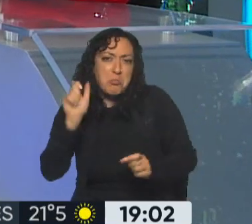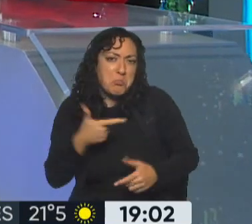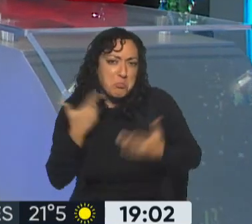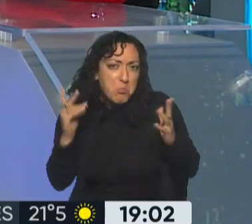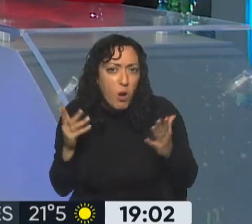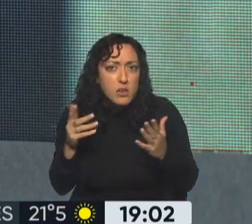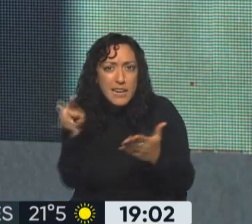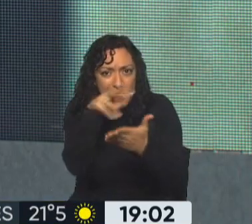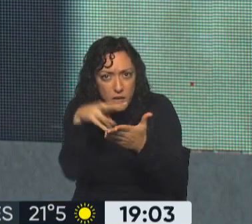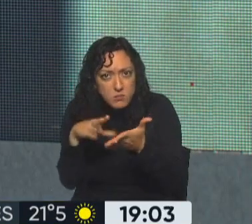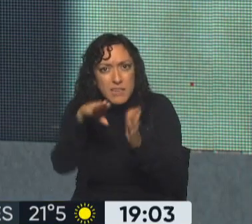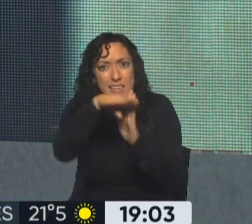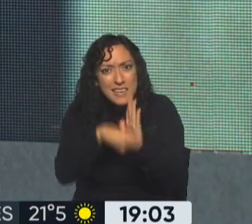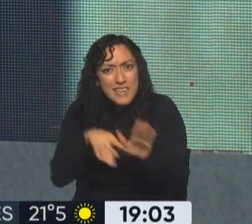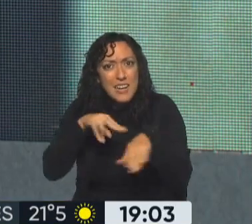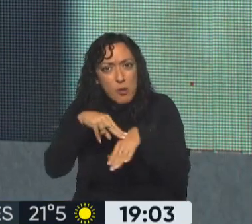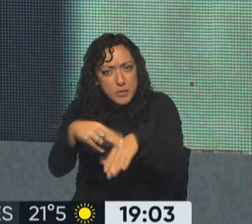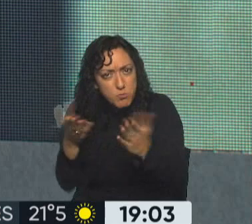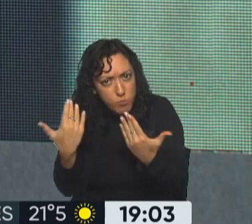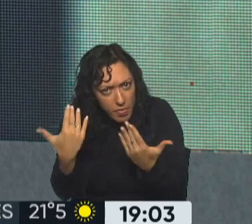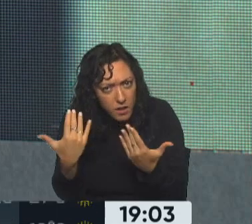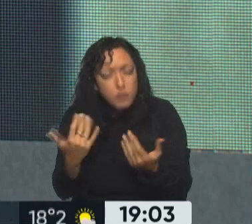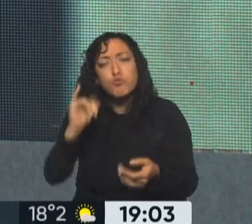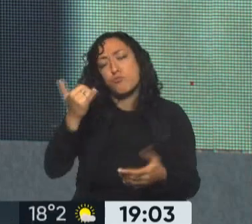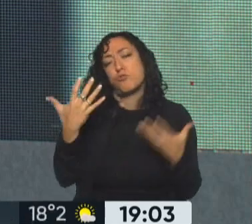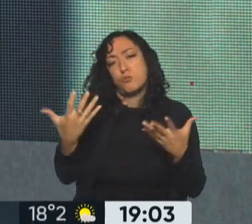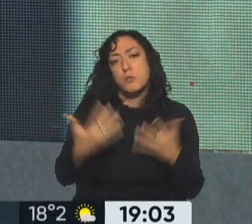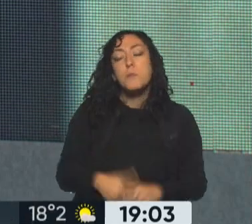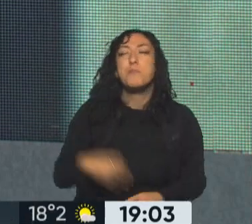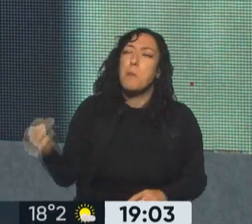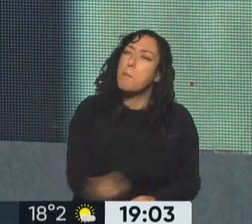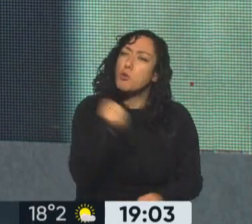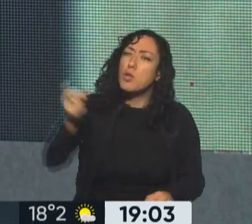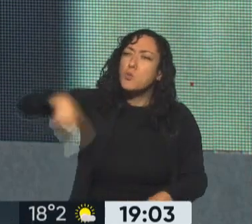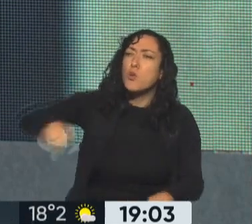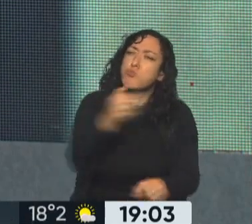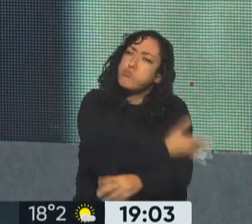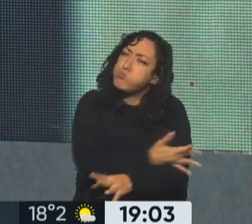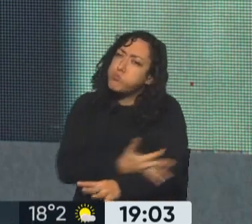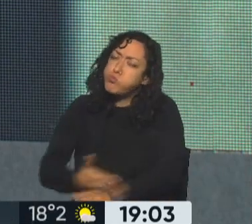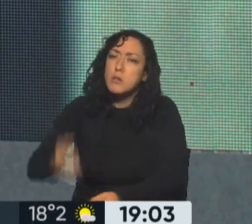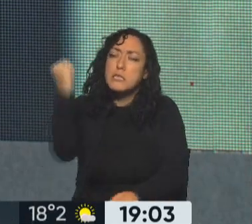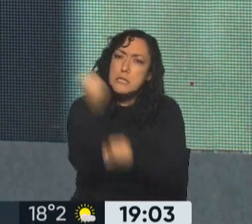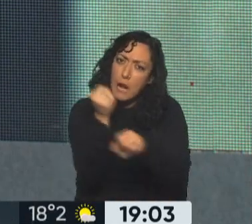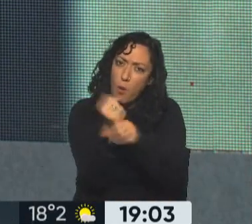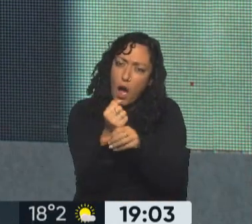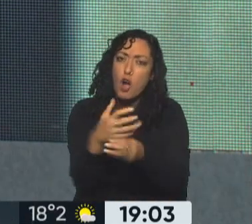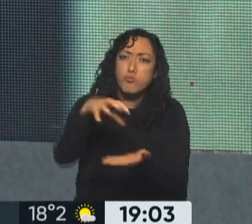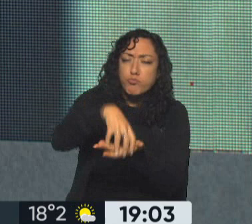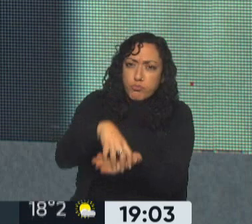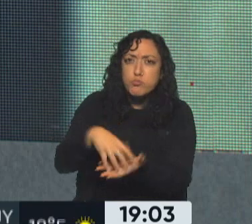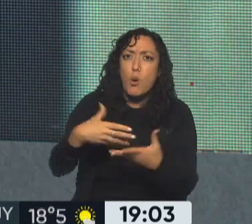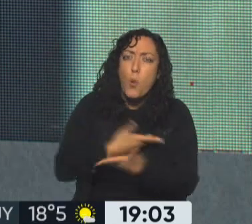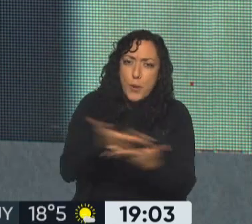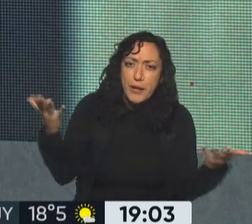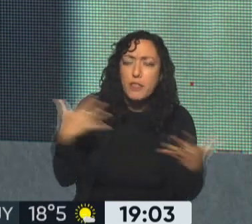Se me ocurre preguntarte algo que nunca te lo pregunté, pero me parece importante el trabajo que vienen haciendo desde la Defensoría del Público,